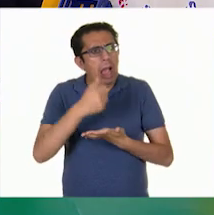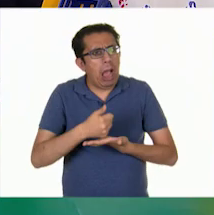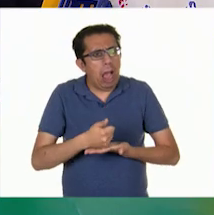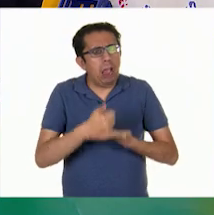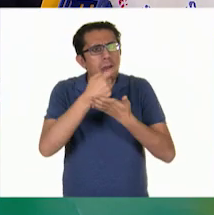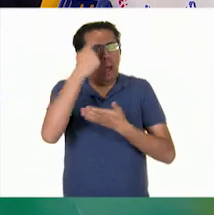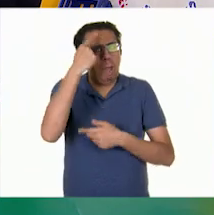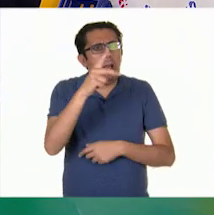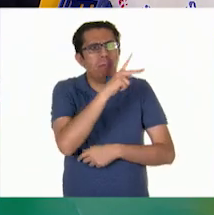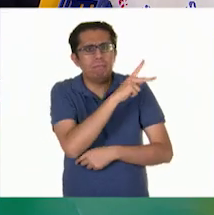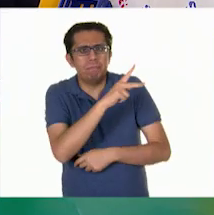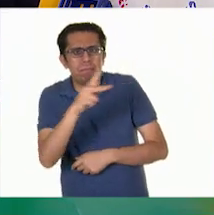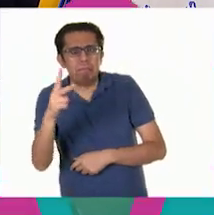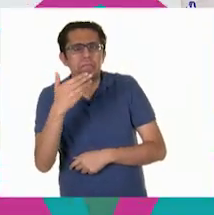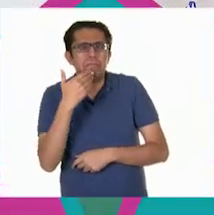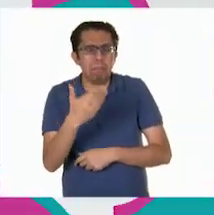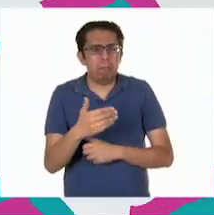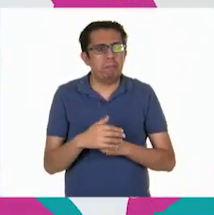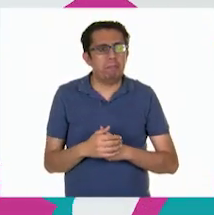ejerce un derecho humano.